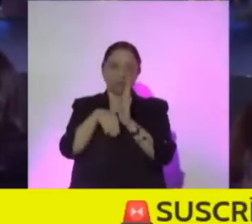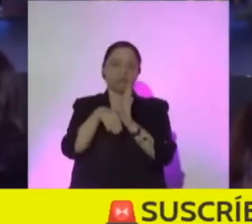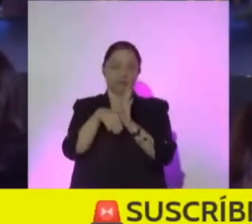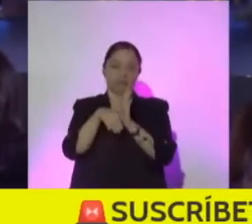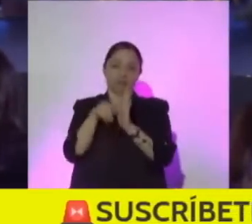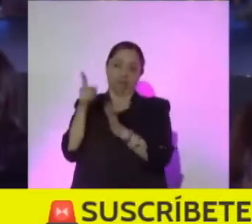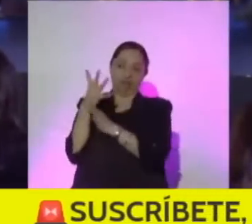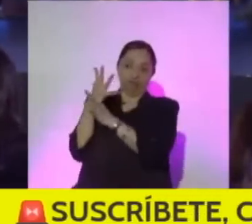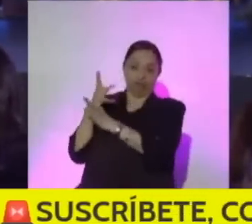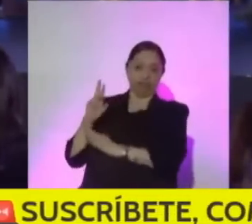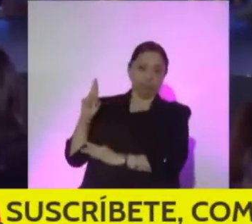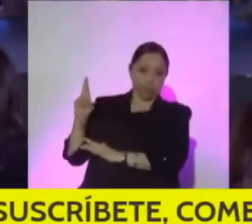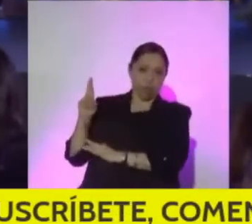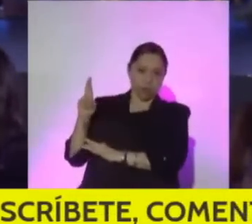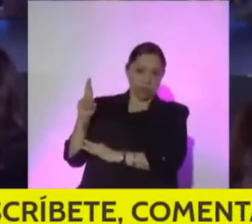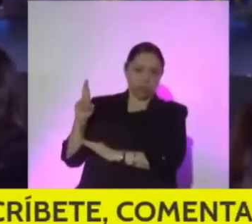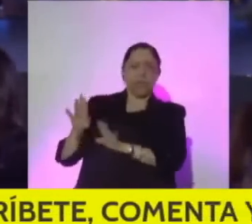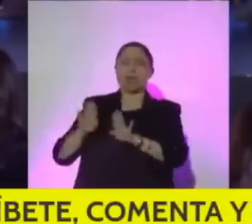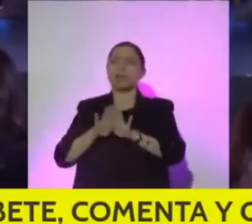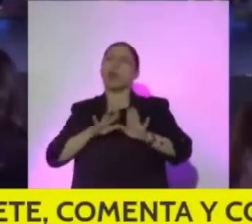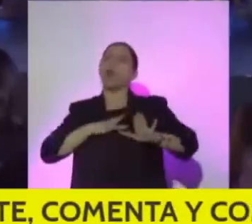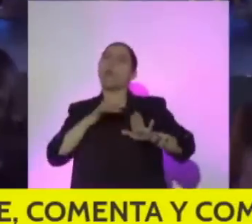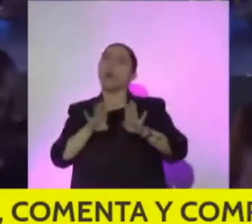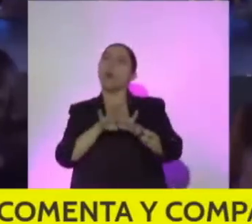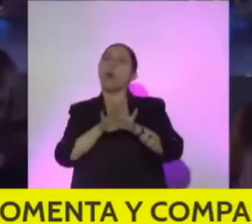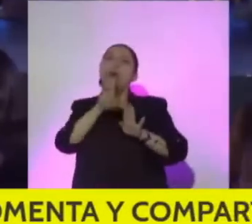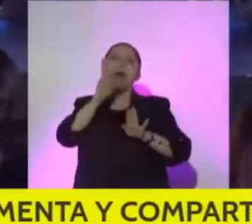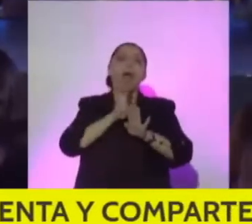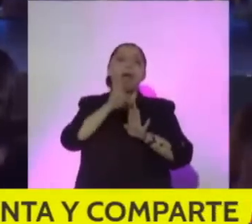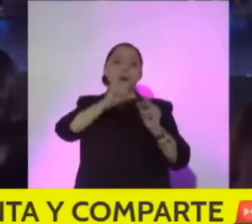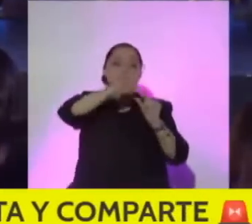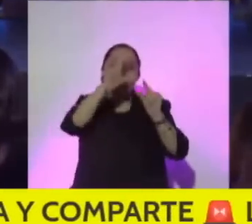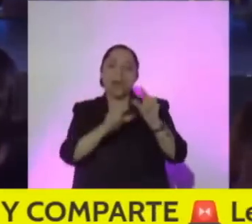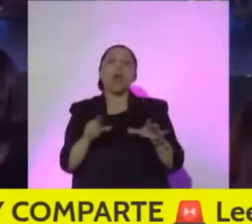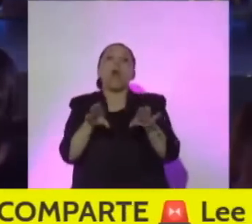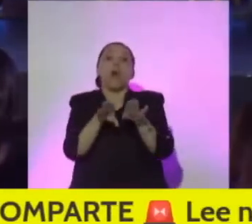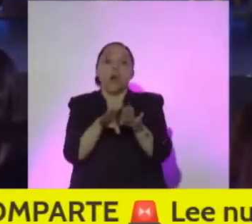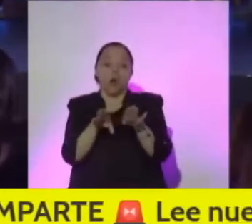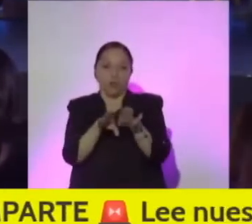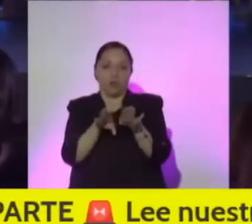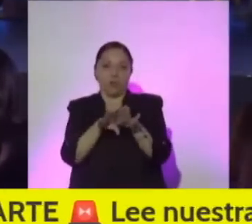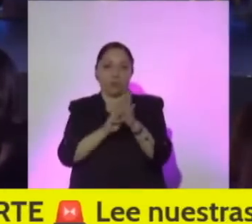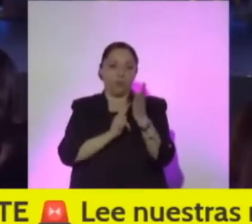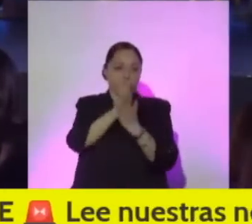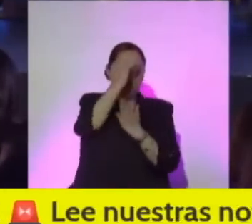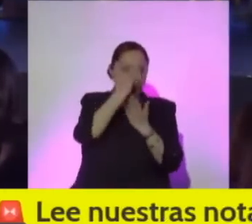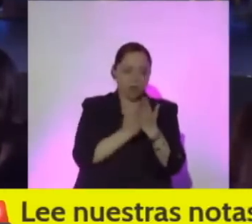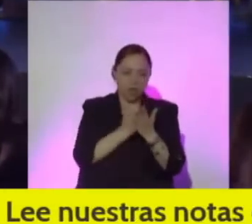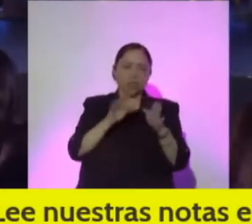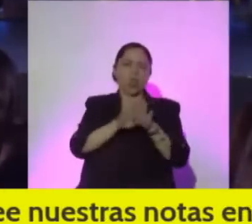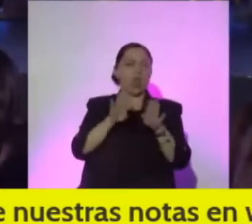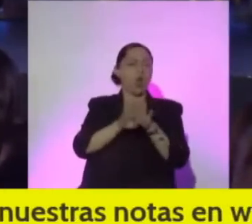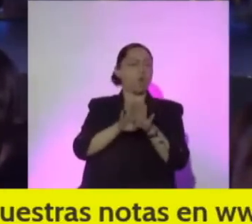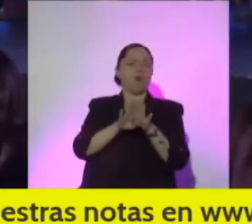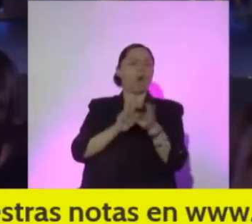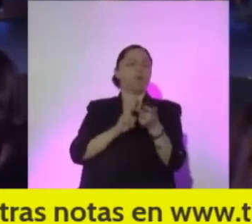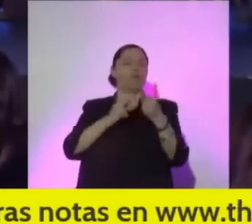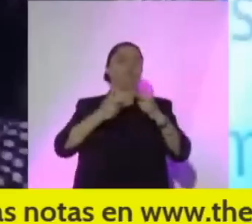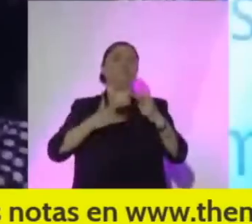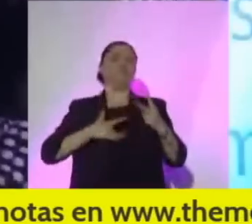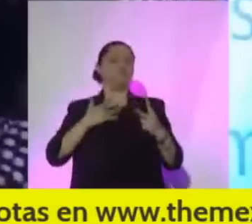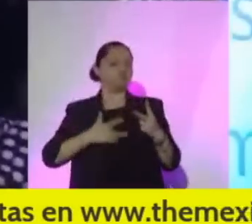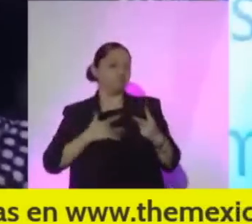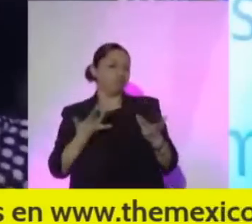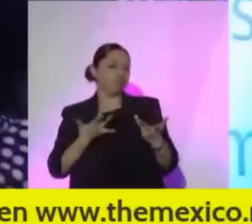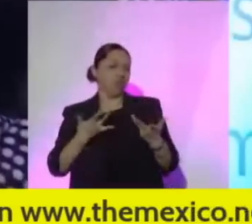definición porque lo que enfrentamos son dos proyectos de país absolutamente antagónicos por un lado los que